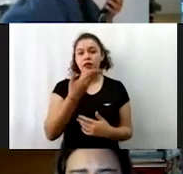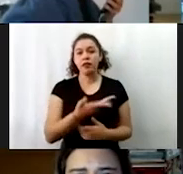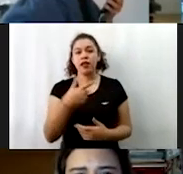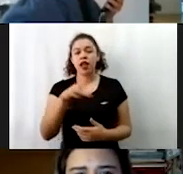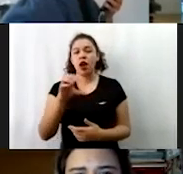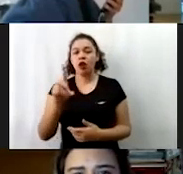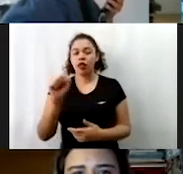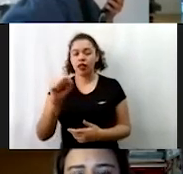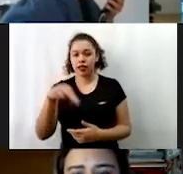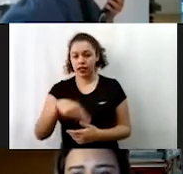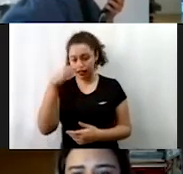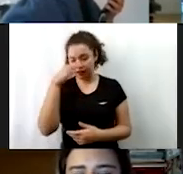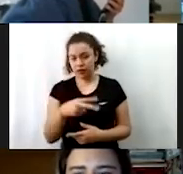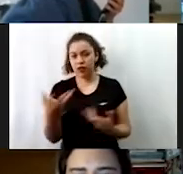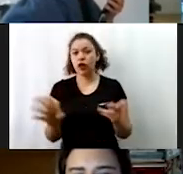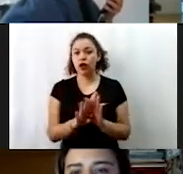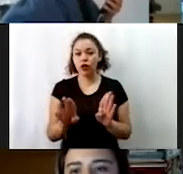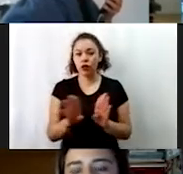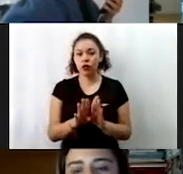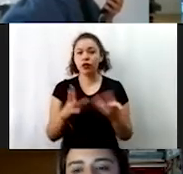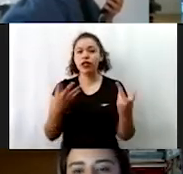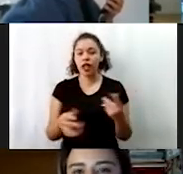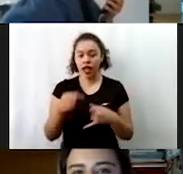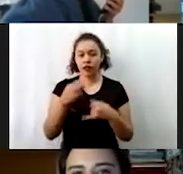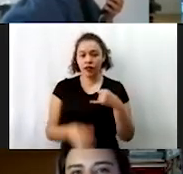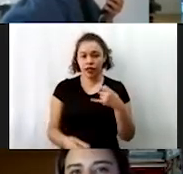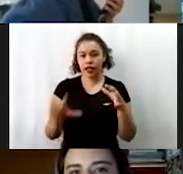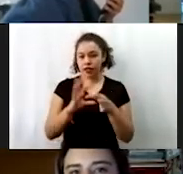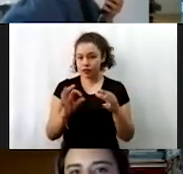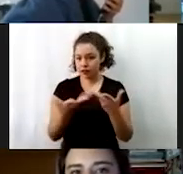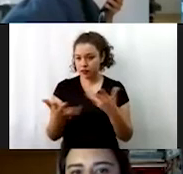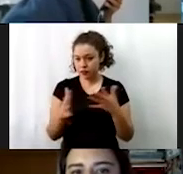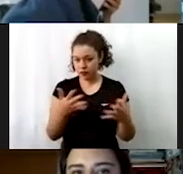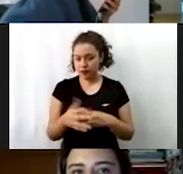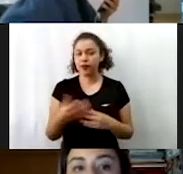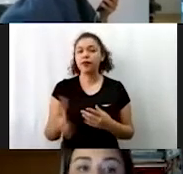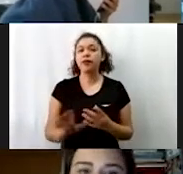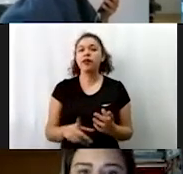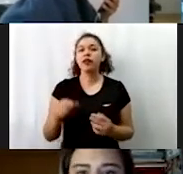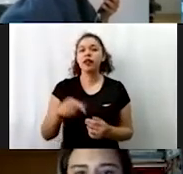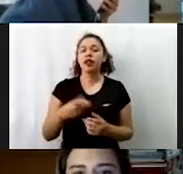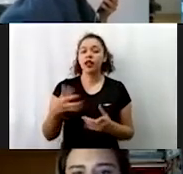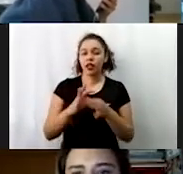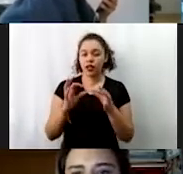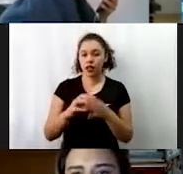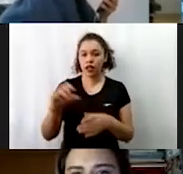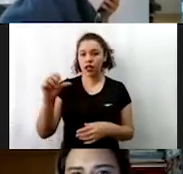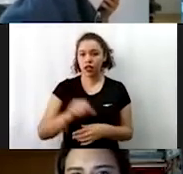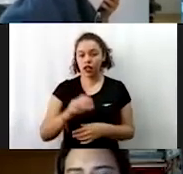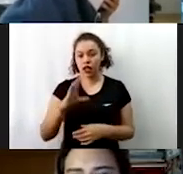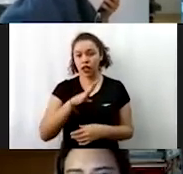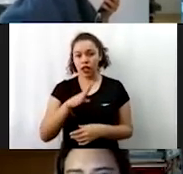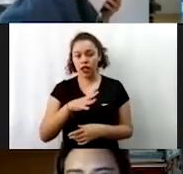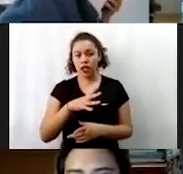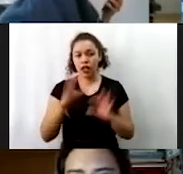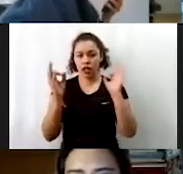México. Vamos a abordarlo un poquito al final. Todo lo que se expone el día de hoy también tiene que ver un poco con la estructura de la cual